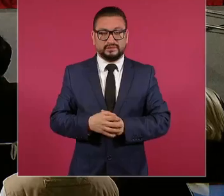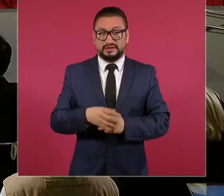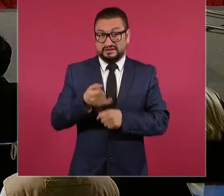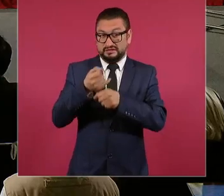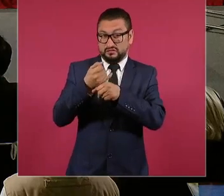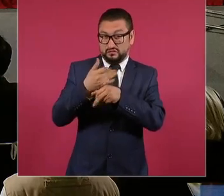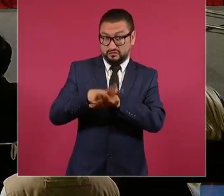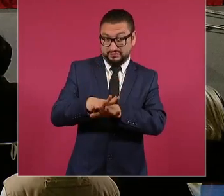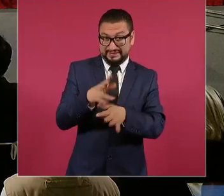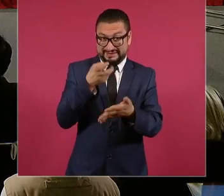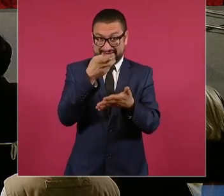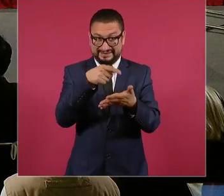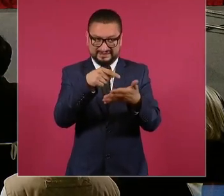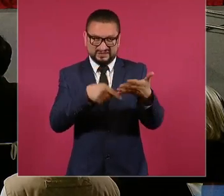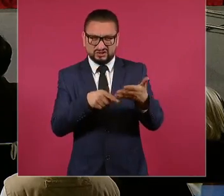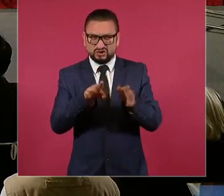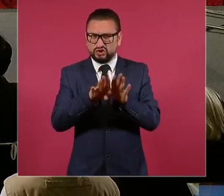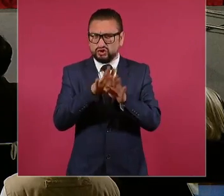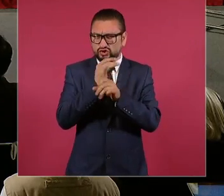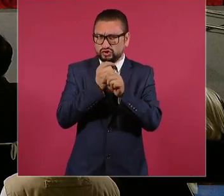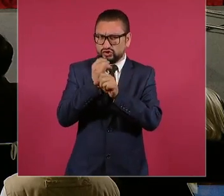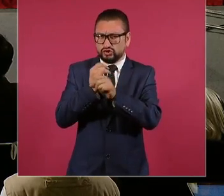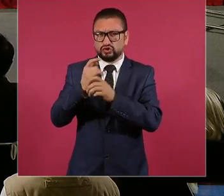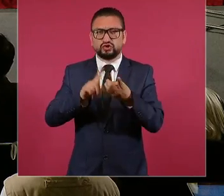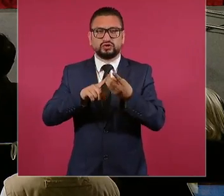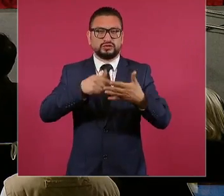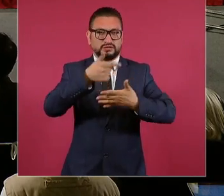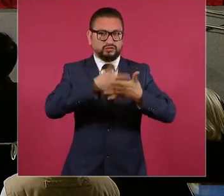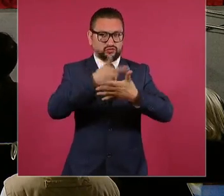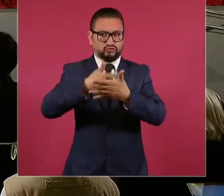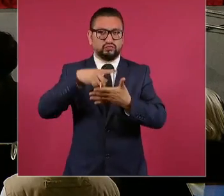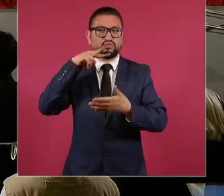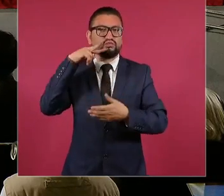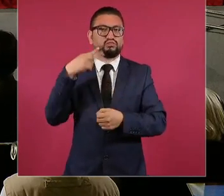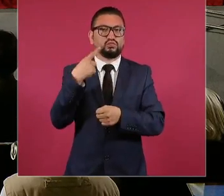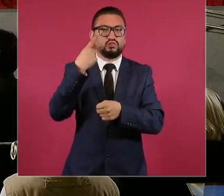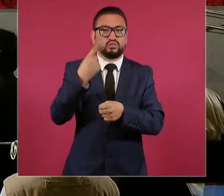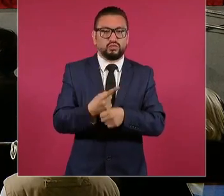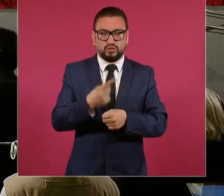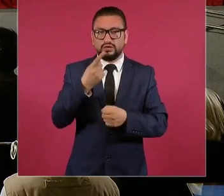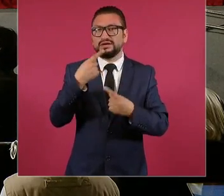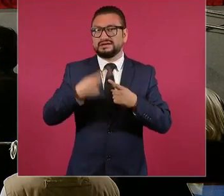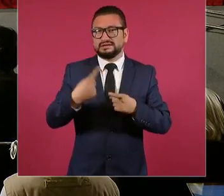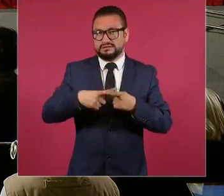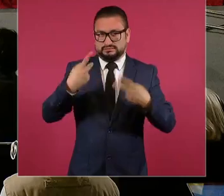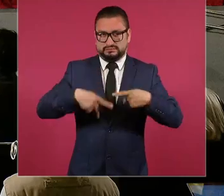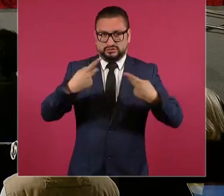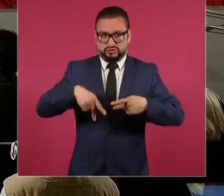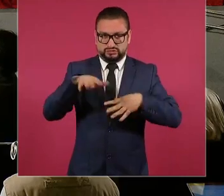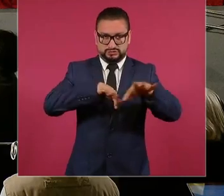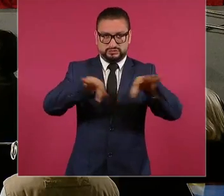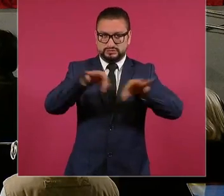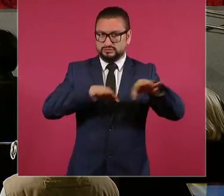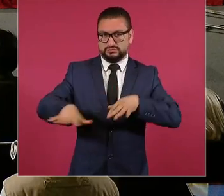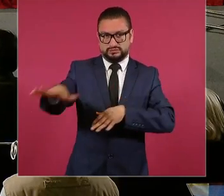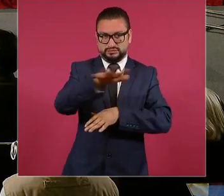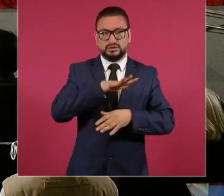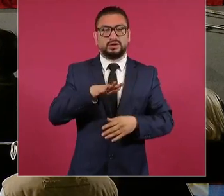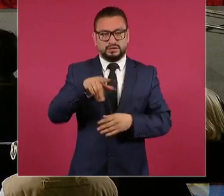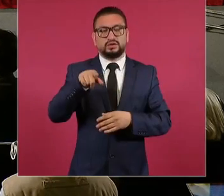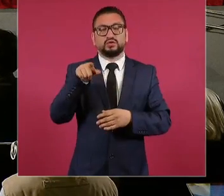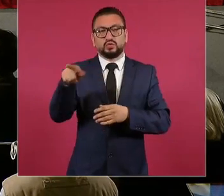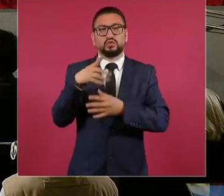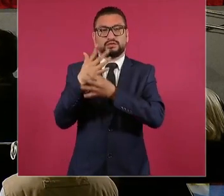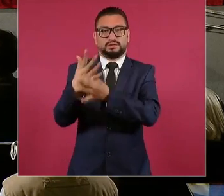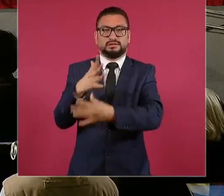información se obtiene del registro voluntario que realizan los trabajadores. Es decir, tú tienes que señalar,